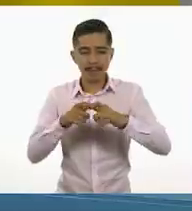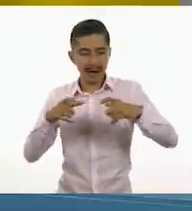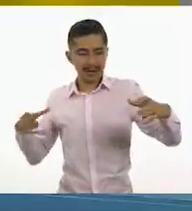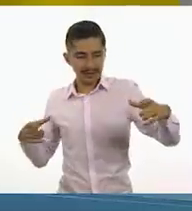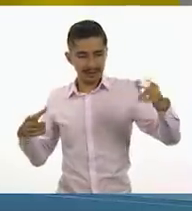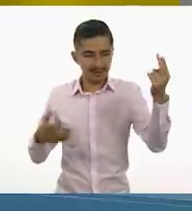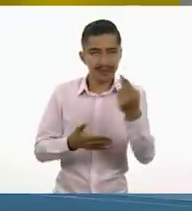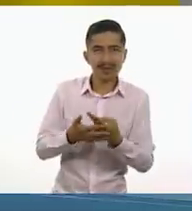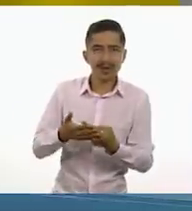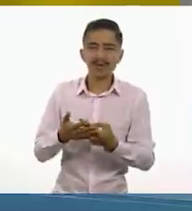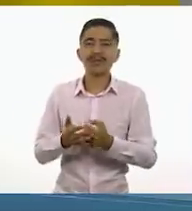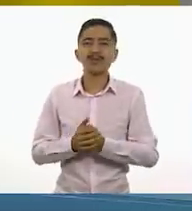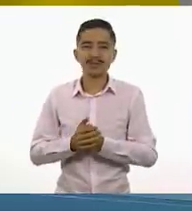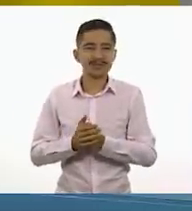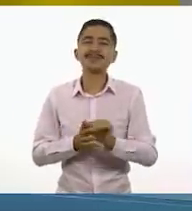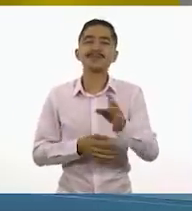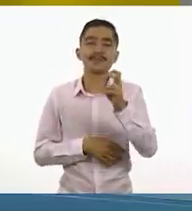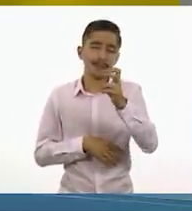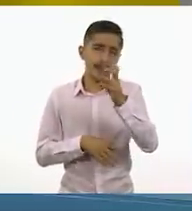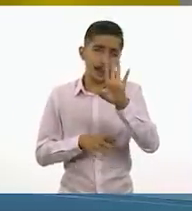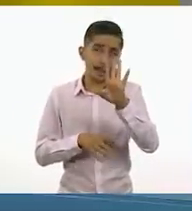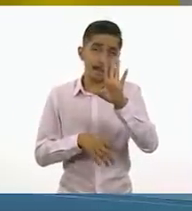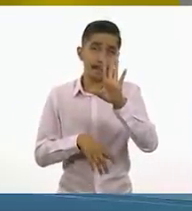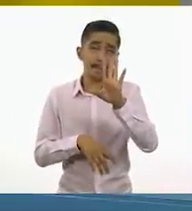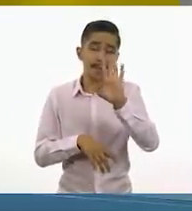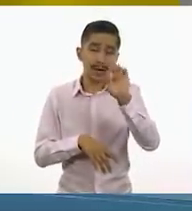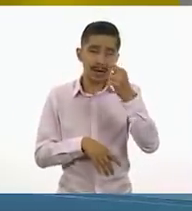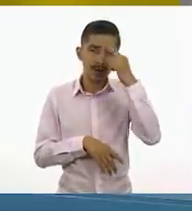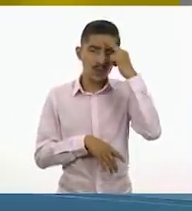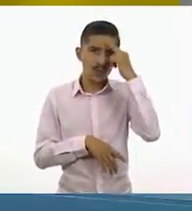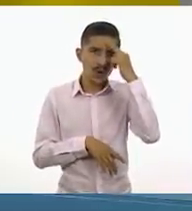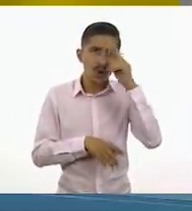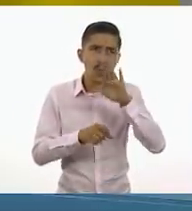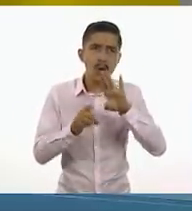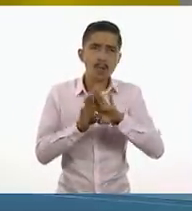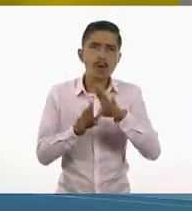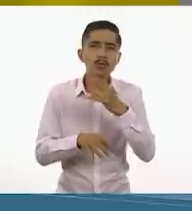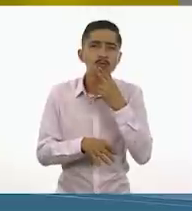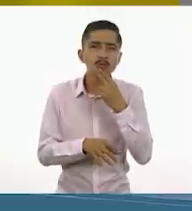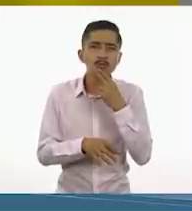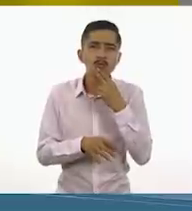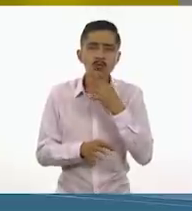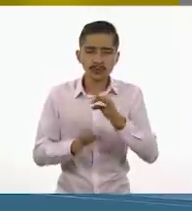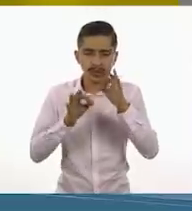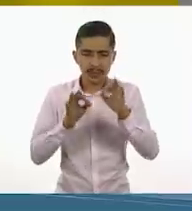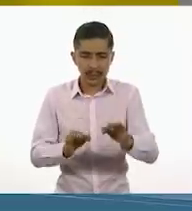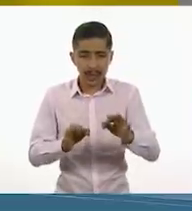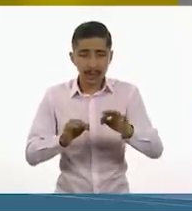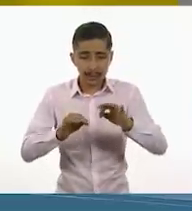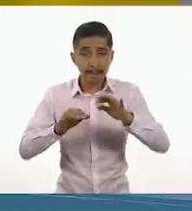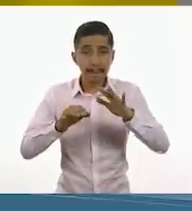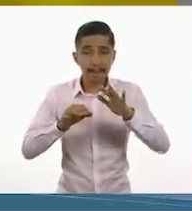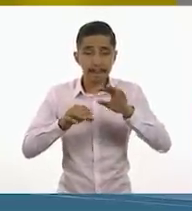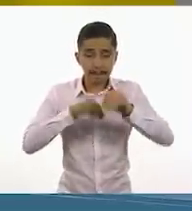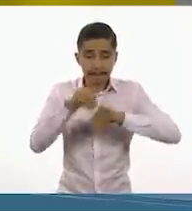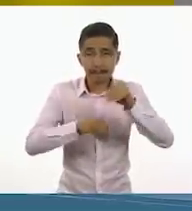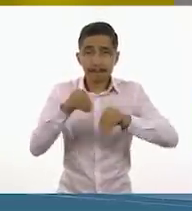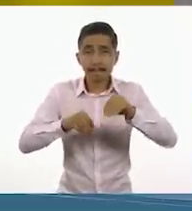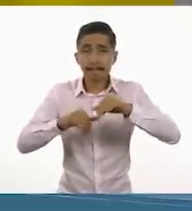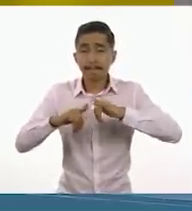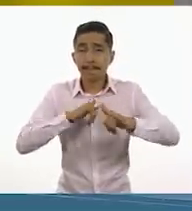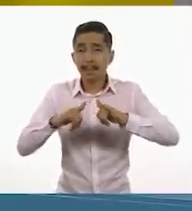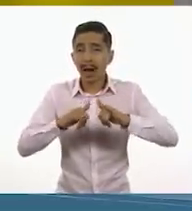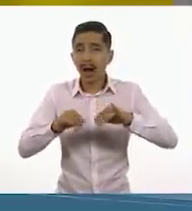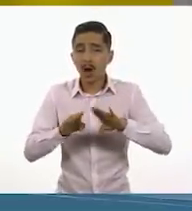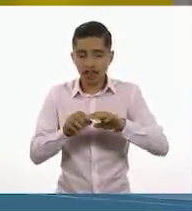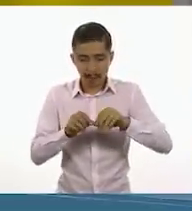esta reflexión, en primer término, nos recuerda la conveniencia de usar una escala en la elaboración de los mapas,